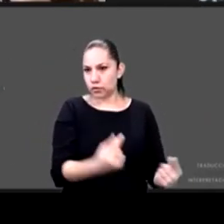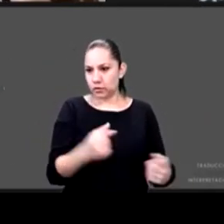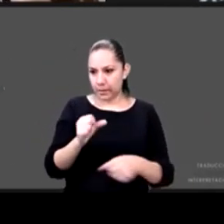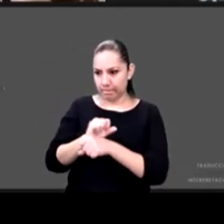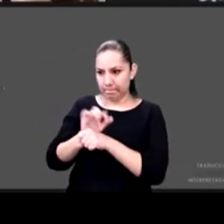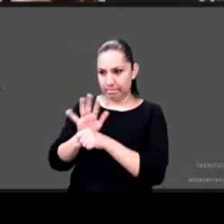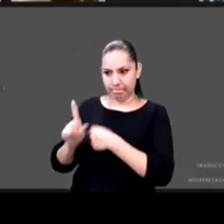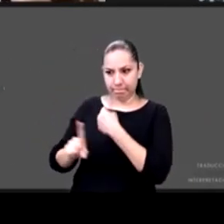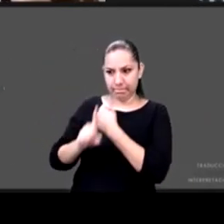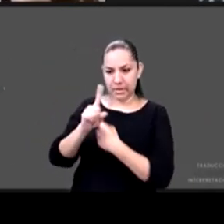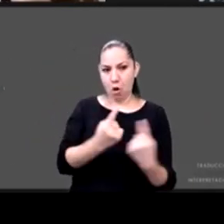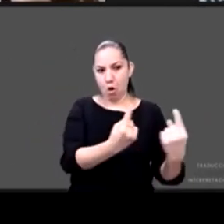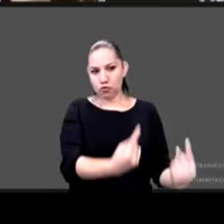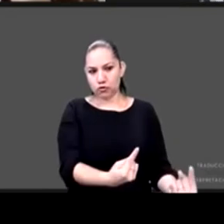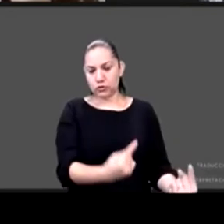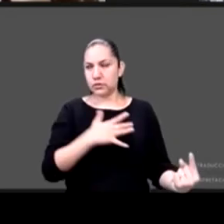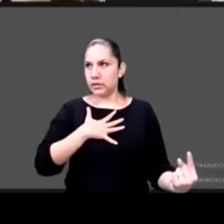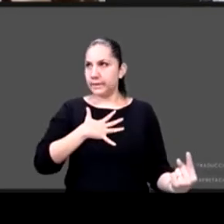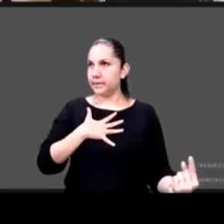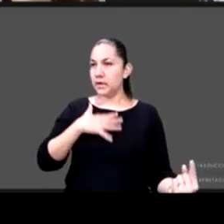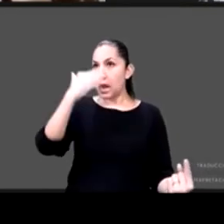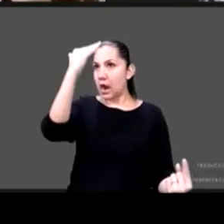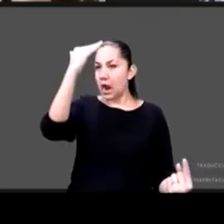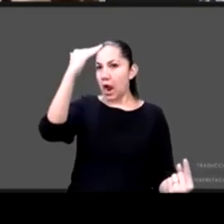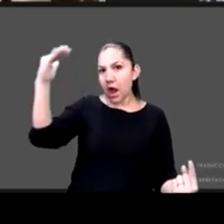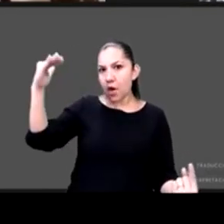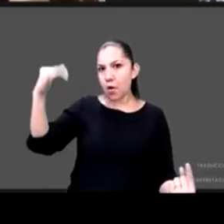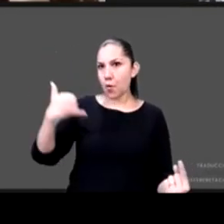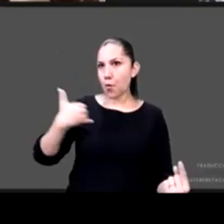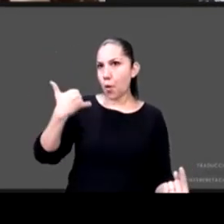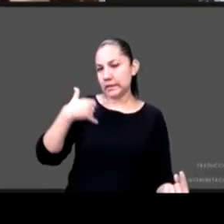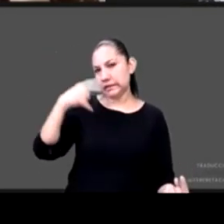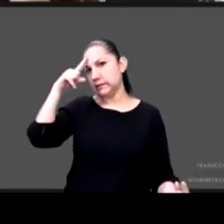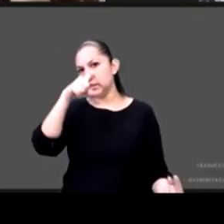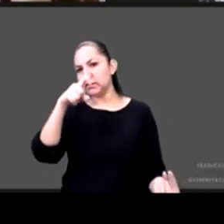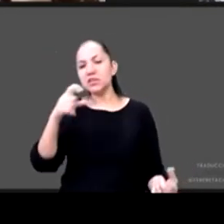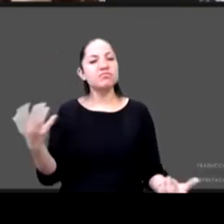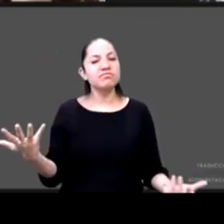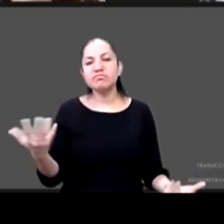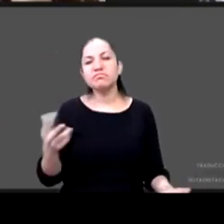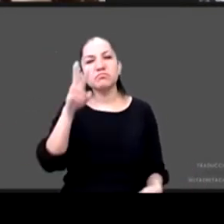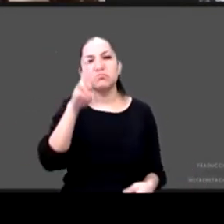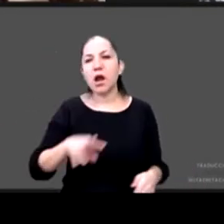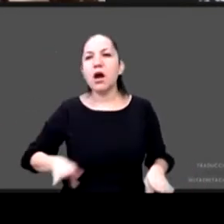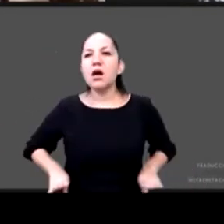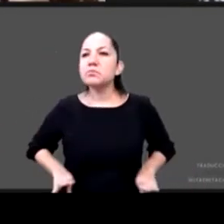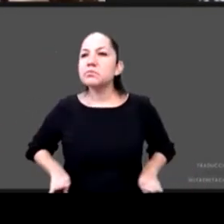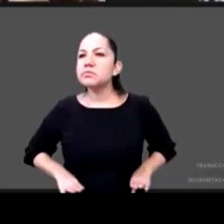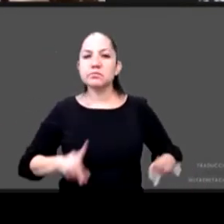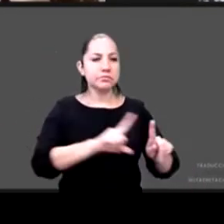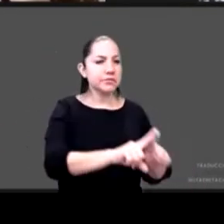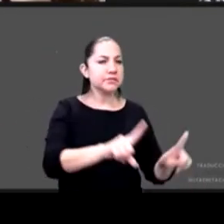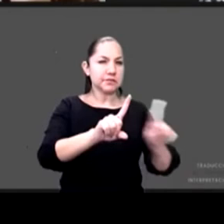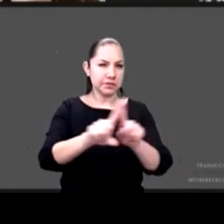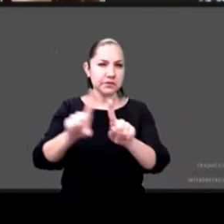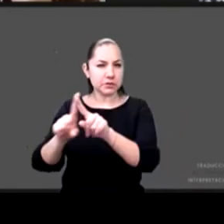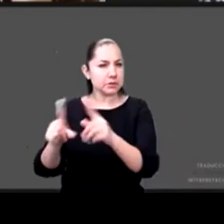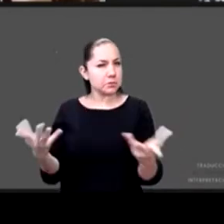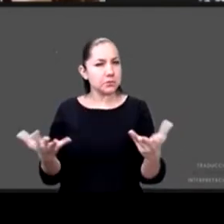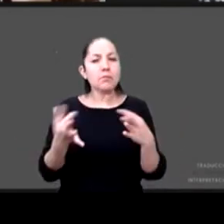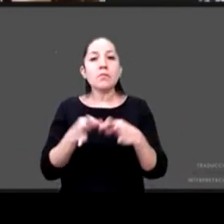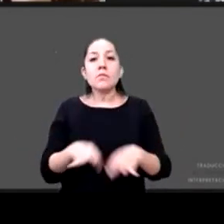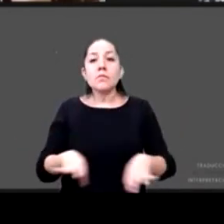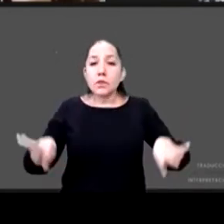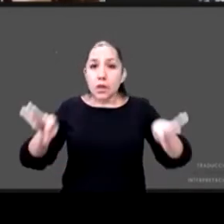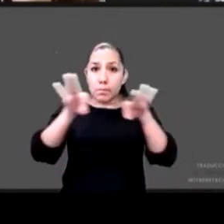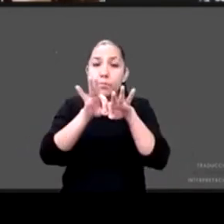pero finalmente volvemos a lo mismo. Es importante poner estructura. Y tampoco